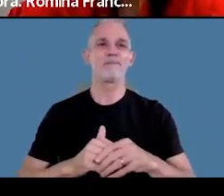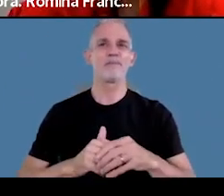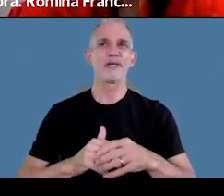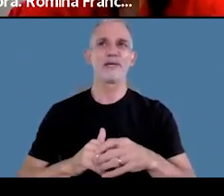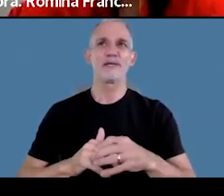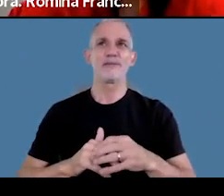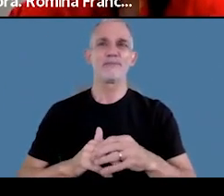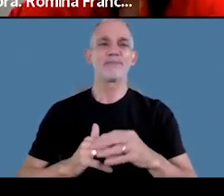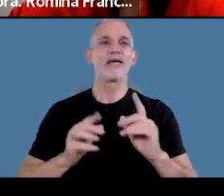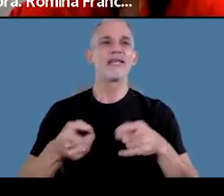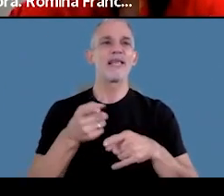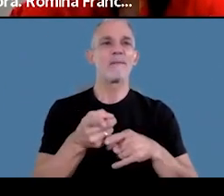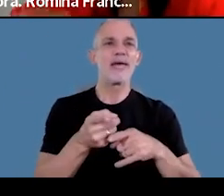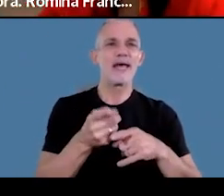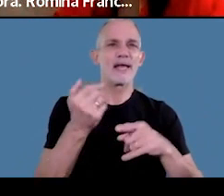Luego tenemos